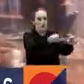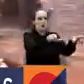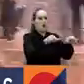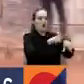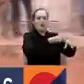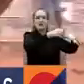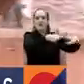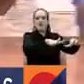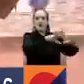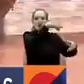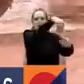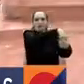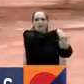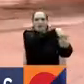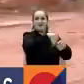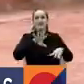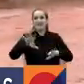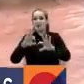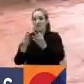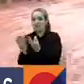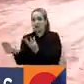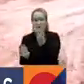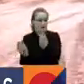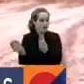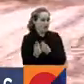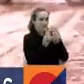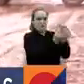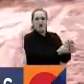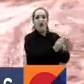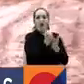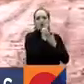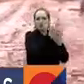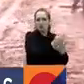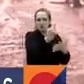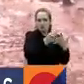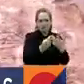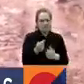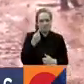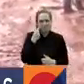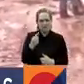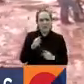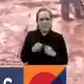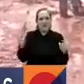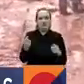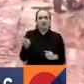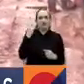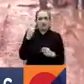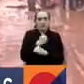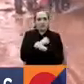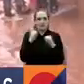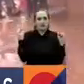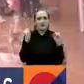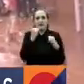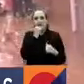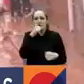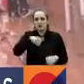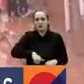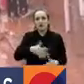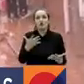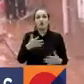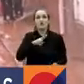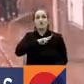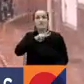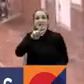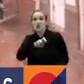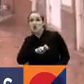a estas personas se les va a entregar la ayuda humanitaria. Esto fue lo que ocurrió en las últimas horas aquí en este municipio ubicado en el norte del